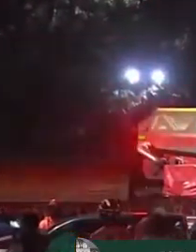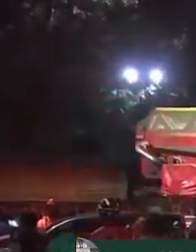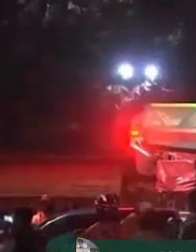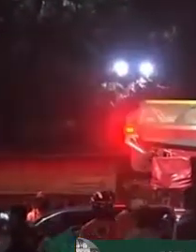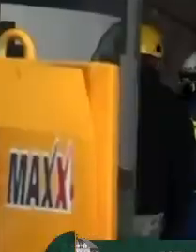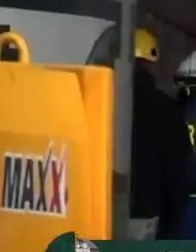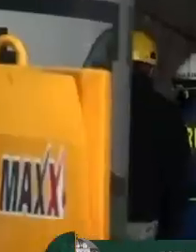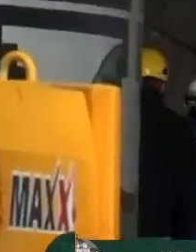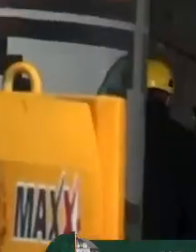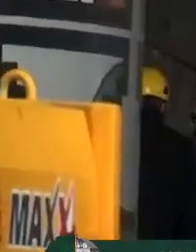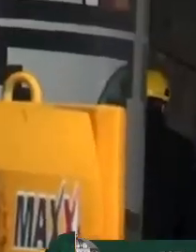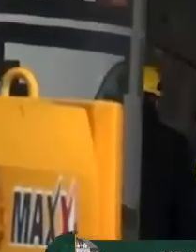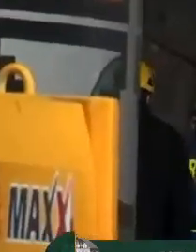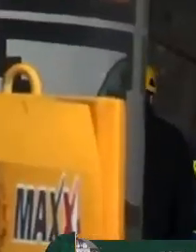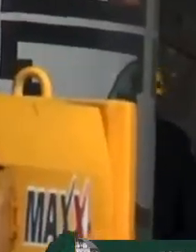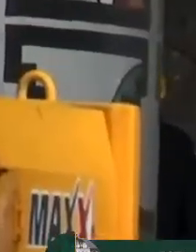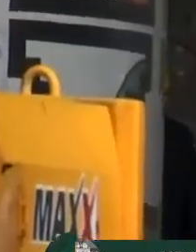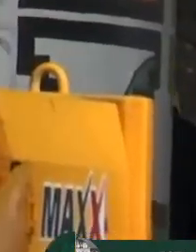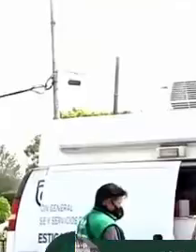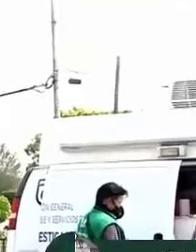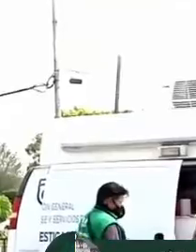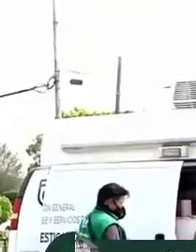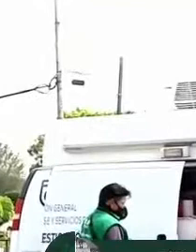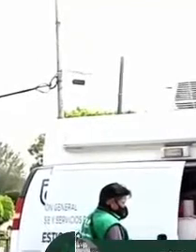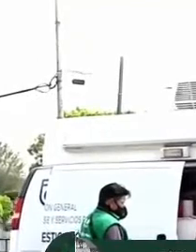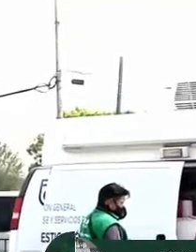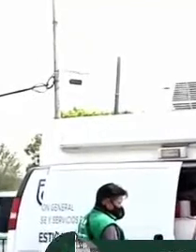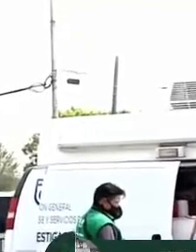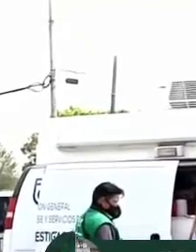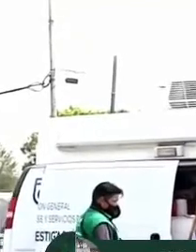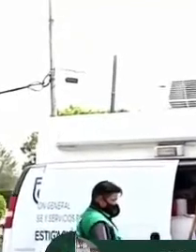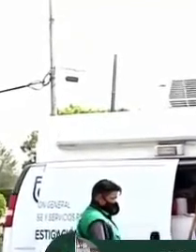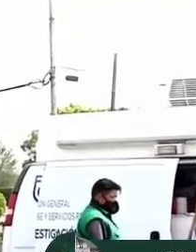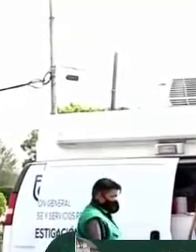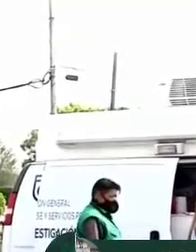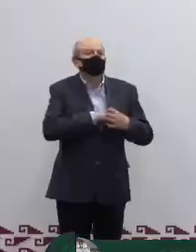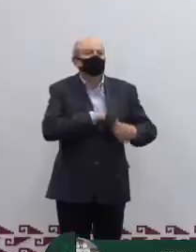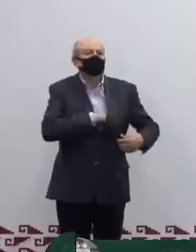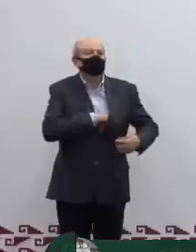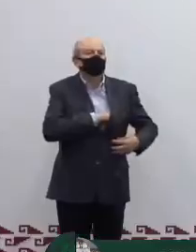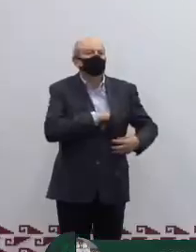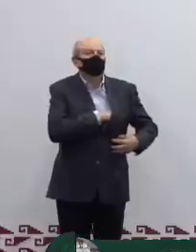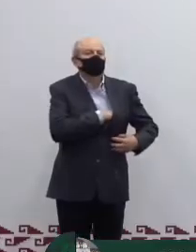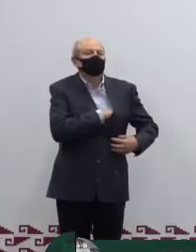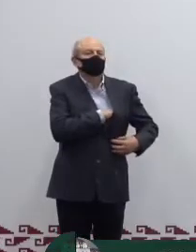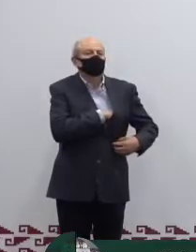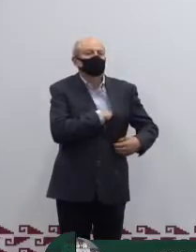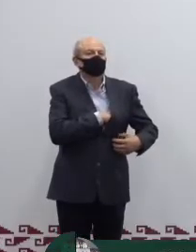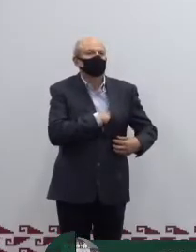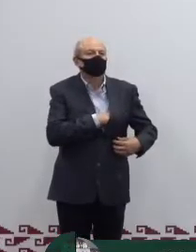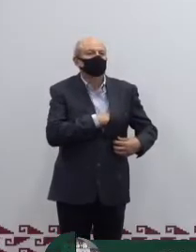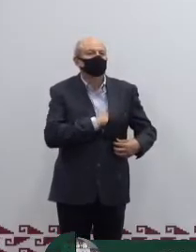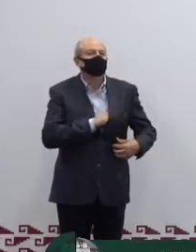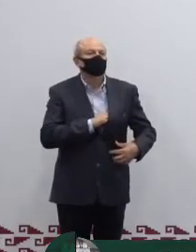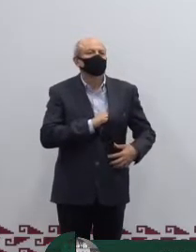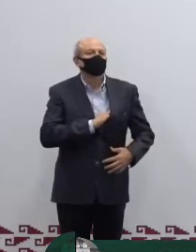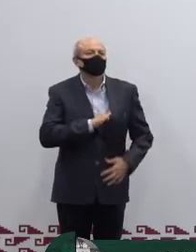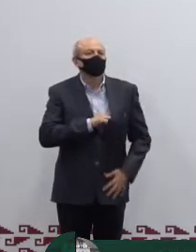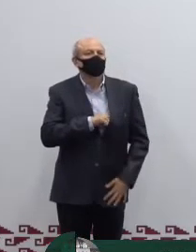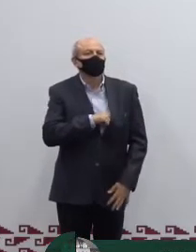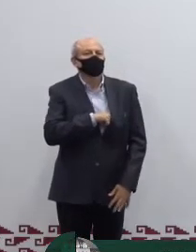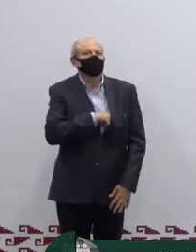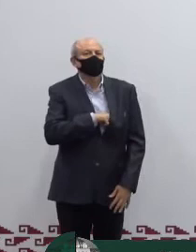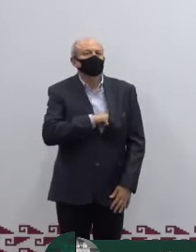rehabilitación de esta, con la meta de que quede totalmente segura para los usuarios. La mandataria dijo que las empresas desde la que hizo la parte